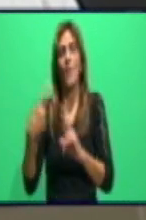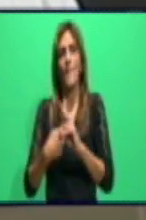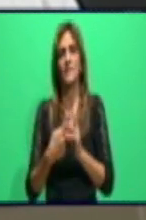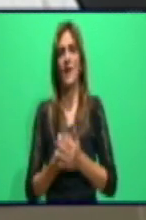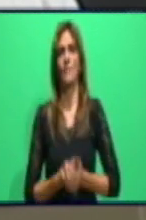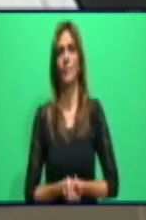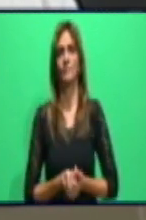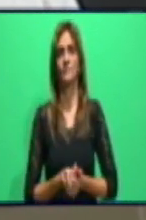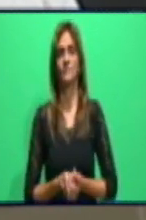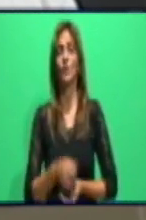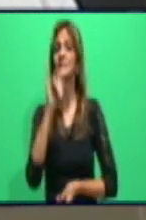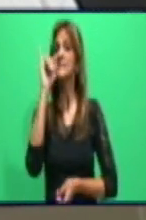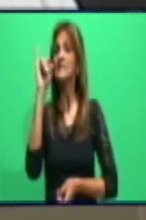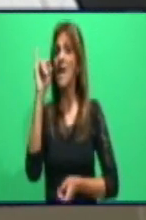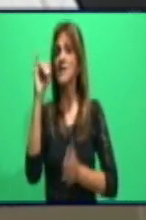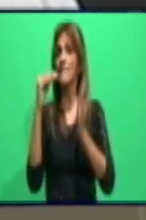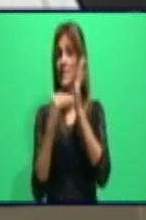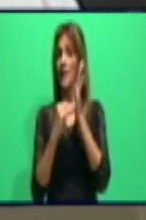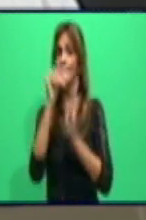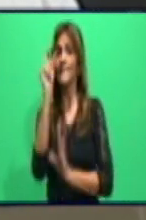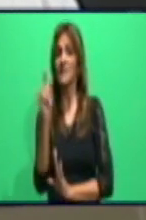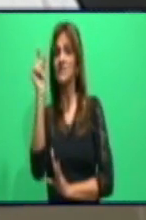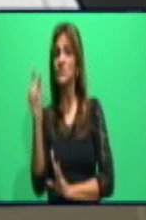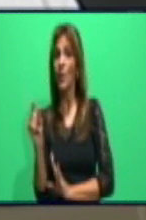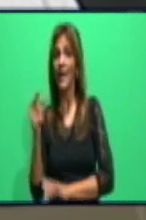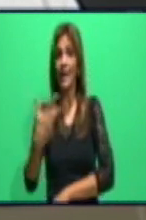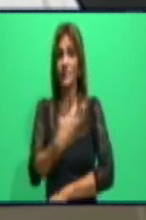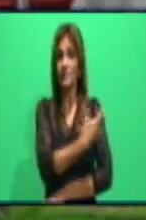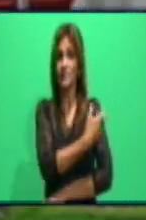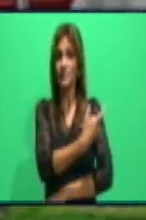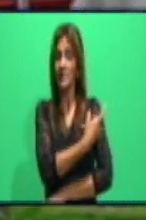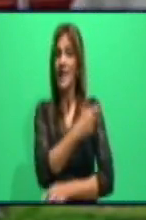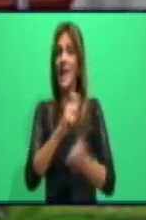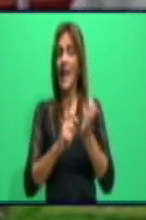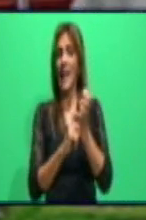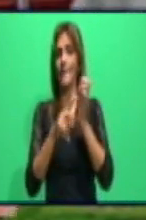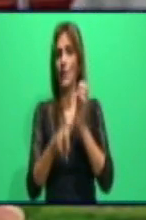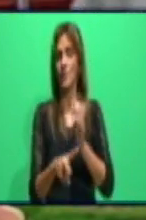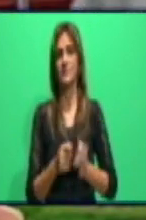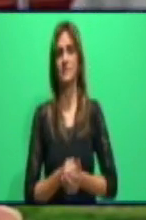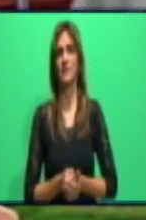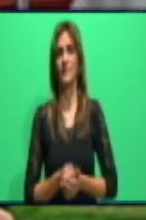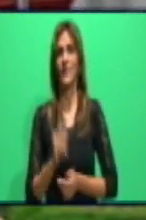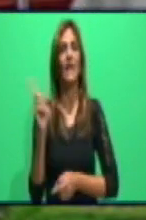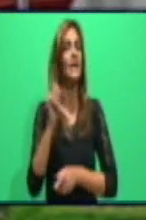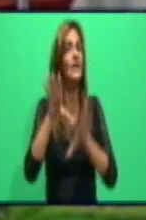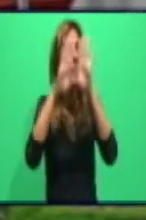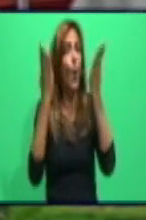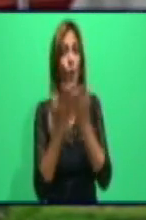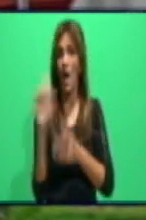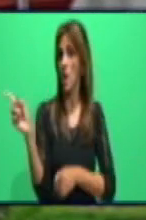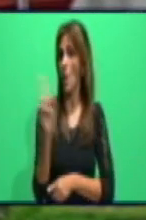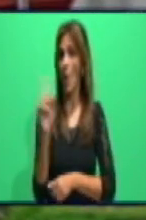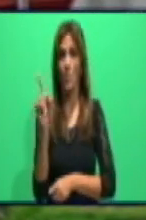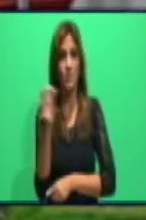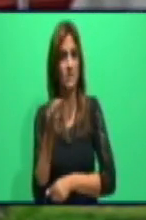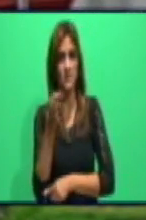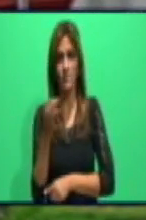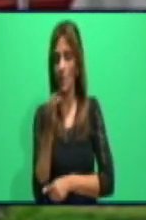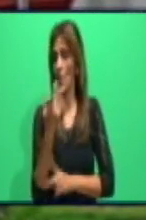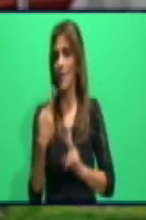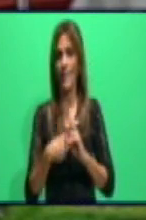6.000 personas las que se van a vacunar en el territorio que no son de todo el municipio de bayamo que se escogieron